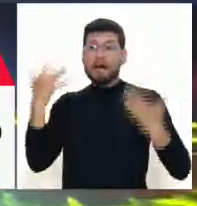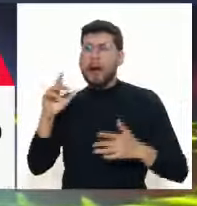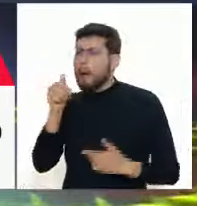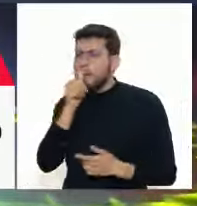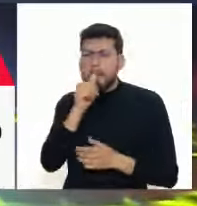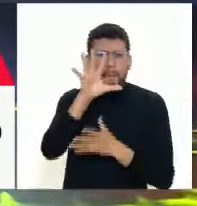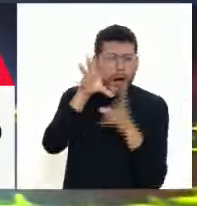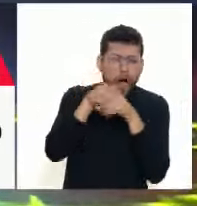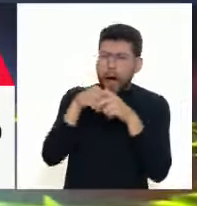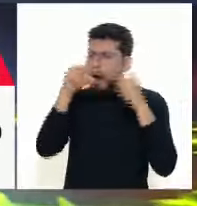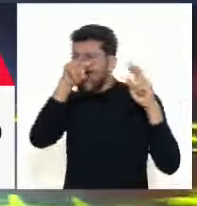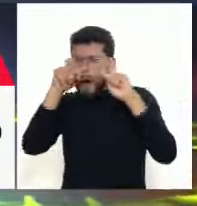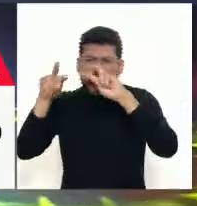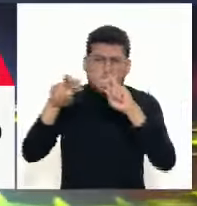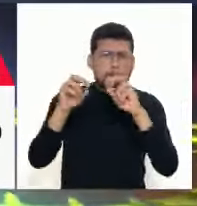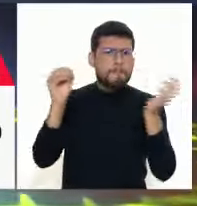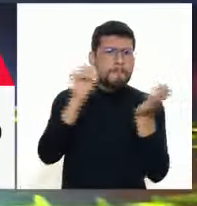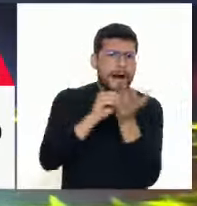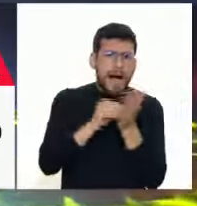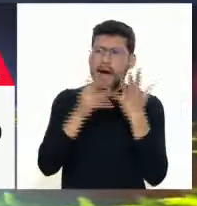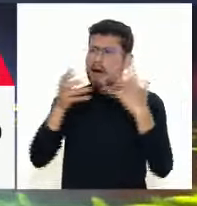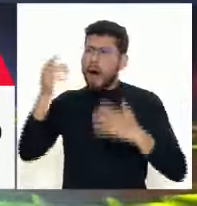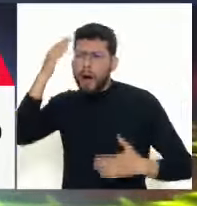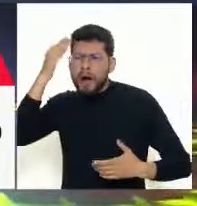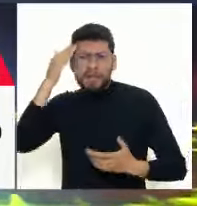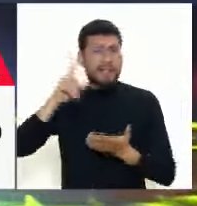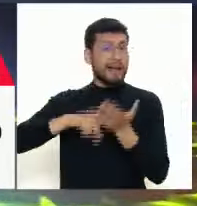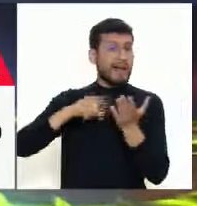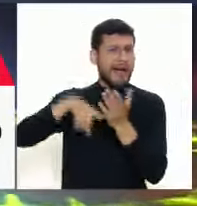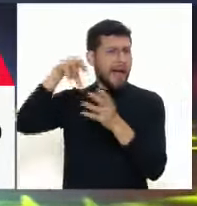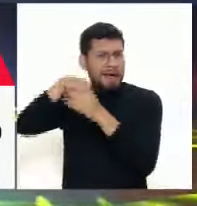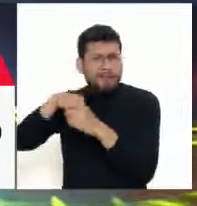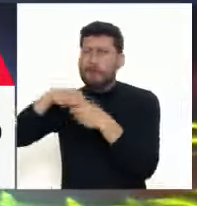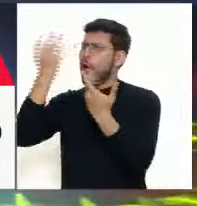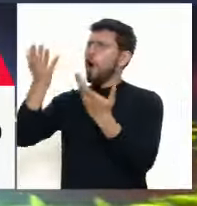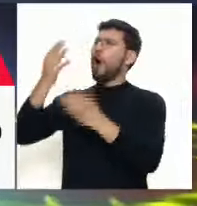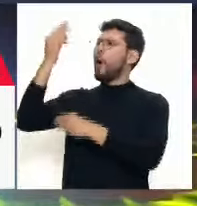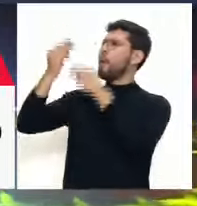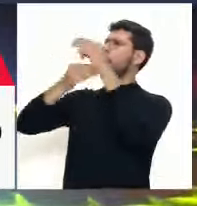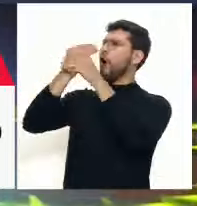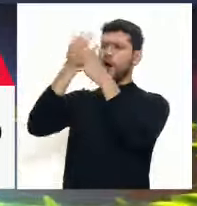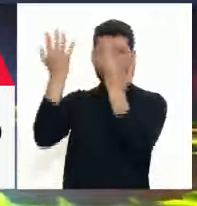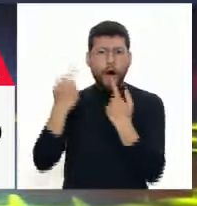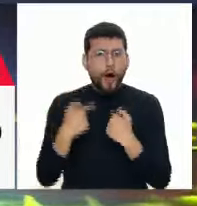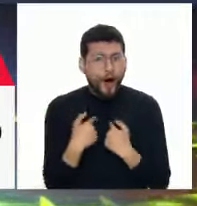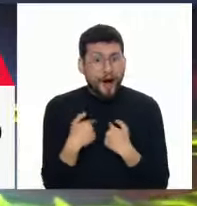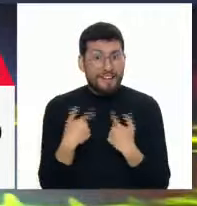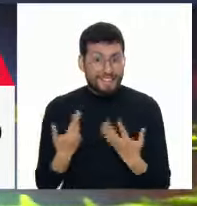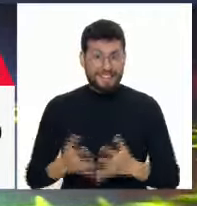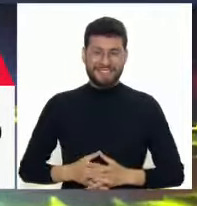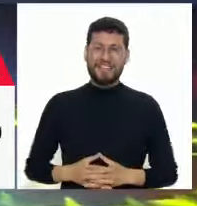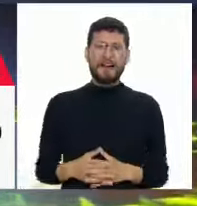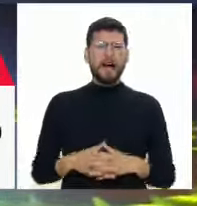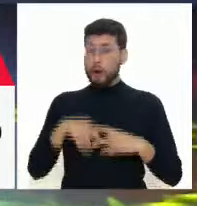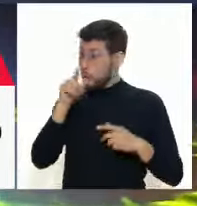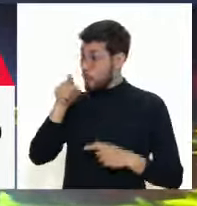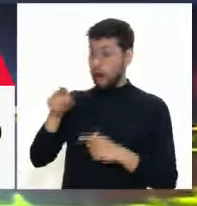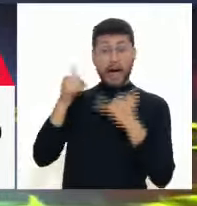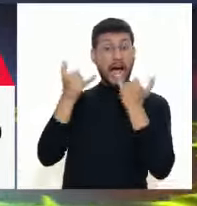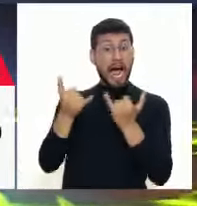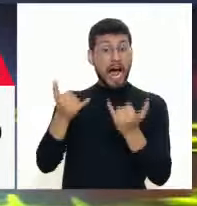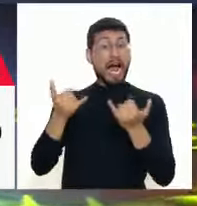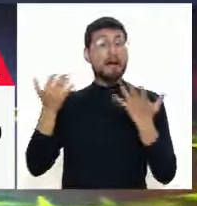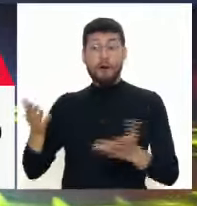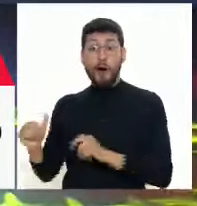eso que nos hace investigar más y querramos saber qué cosa hay en el mundo y en nosotros mismos. Con ustedes ahora